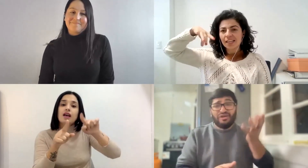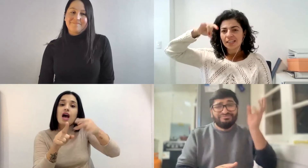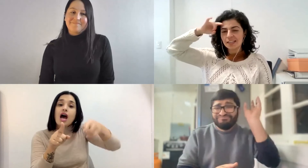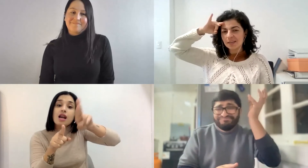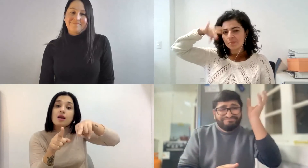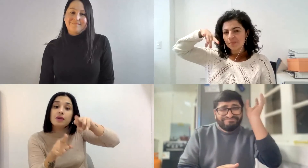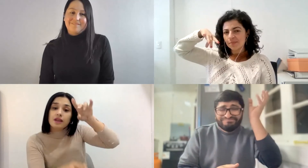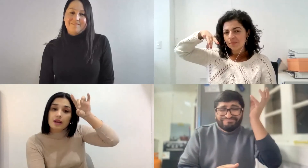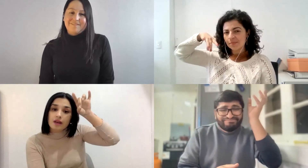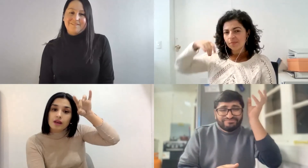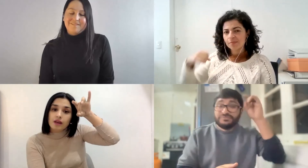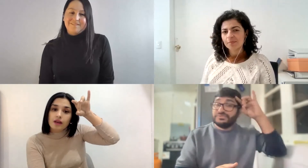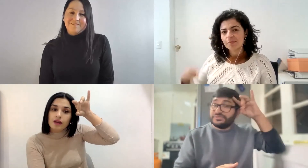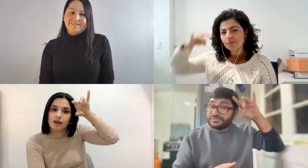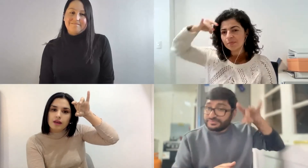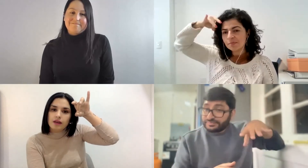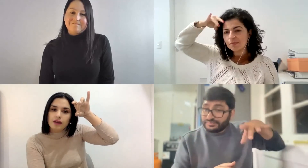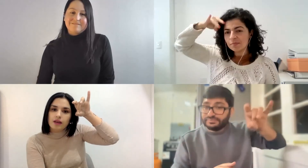sí.